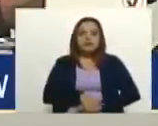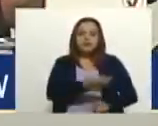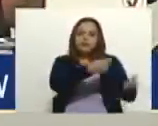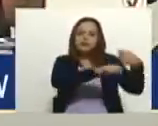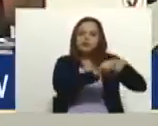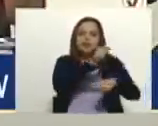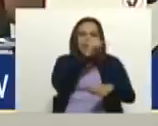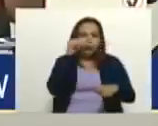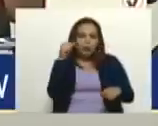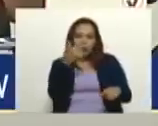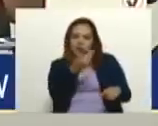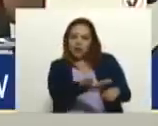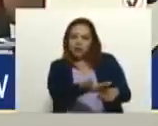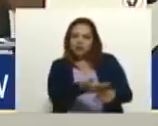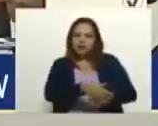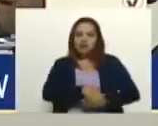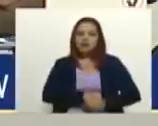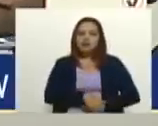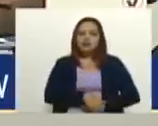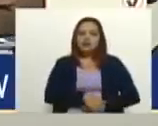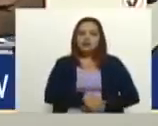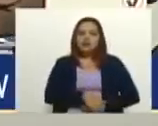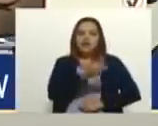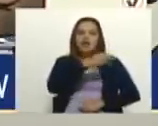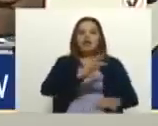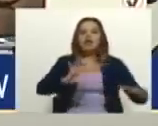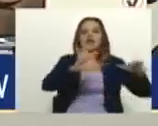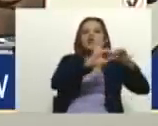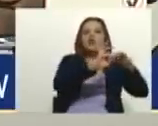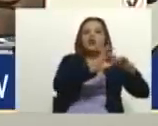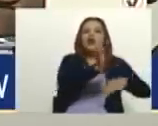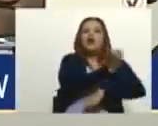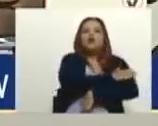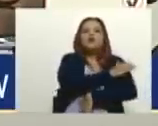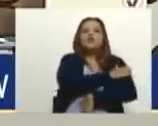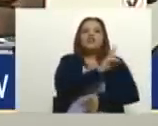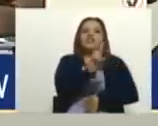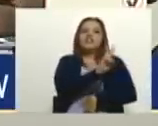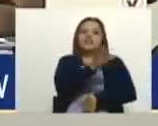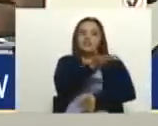narcoparamilitares, los nexos que tienen con la oposición venezolana,